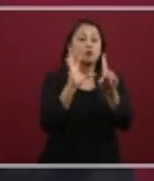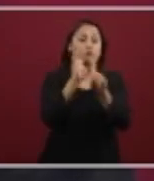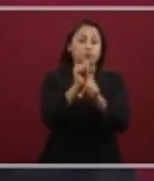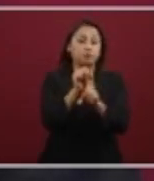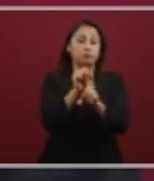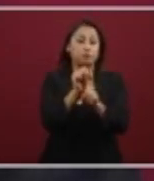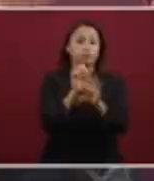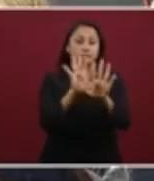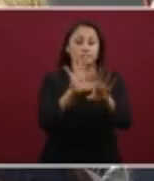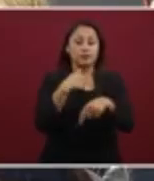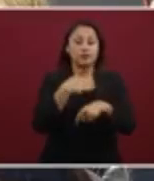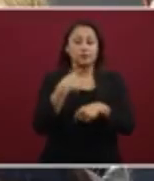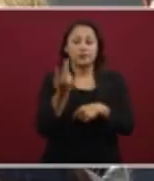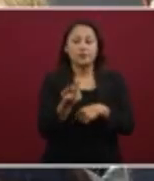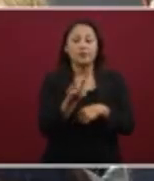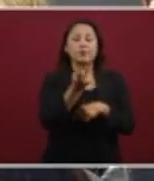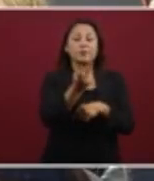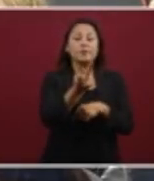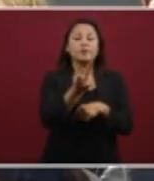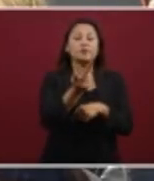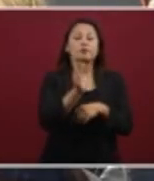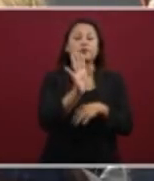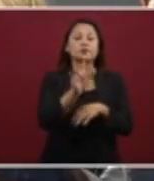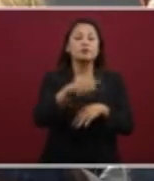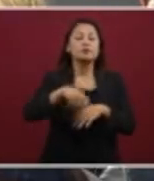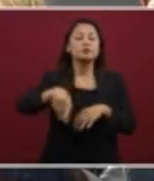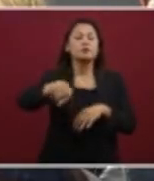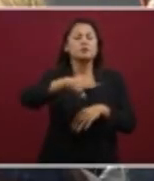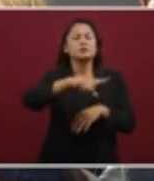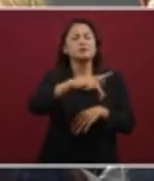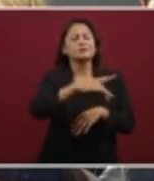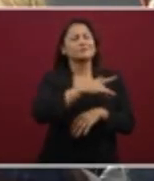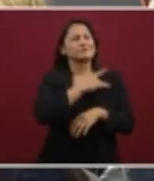les pregunto, ¿dónde creen ustedes